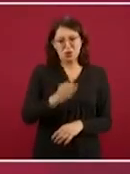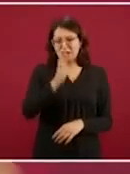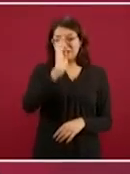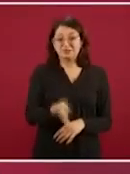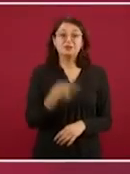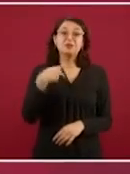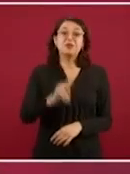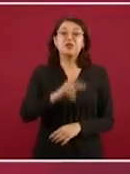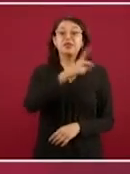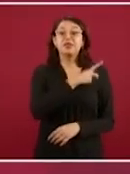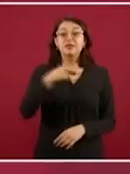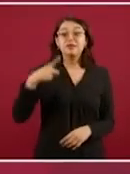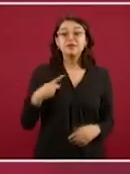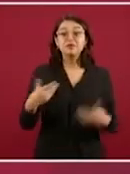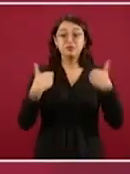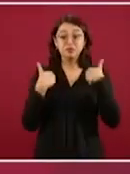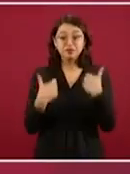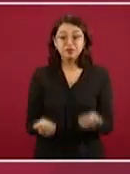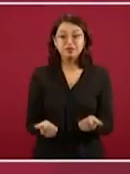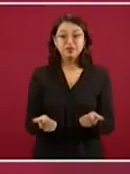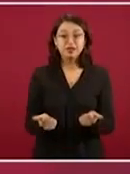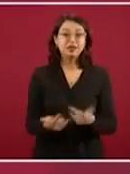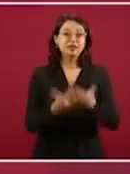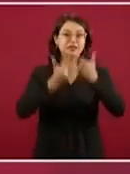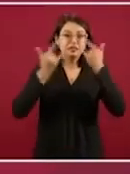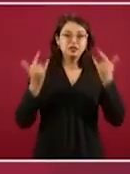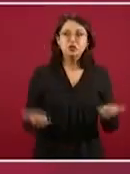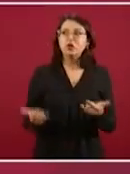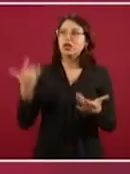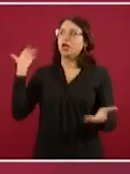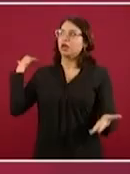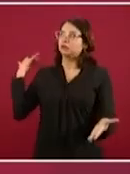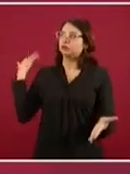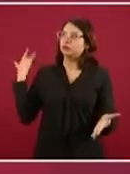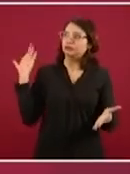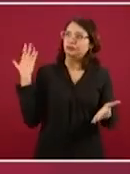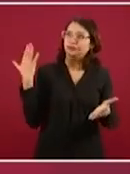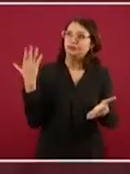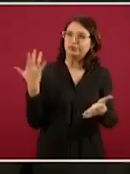conocer la historia, de dónde venimos.